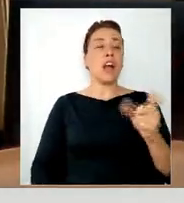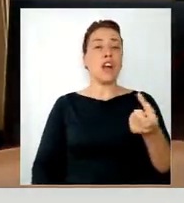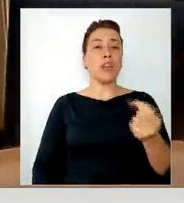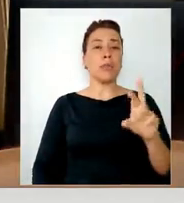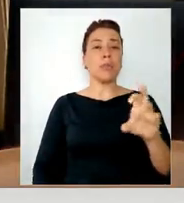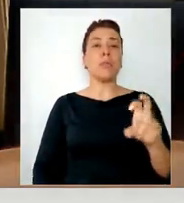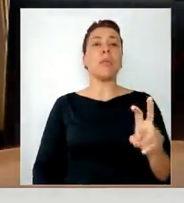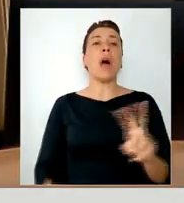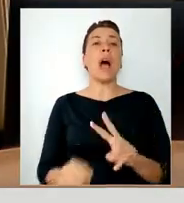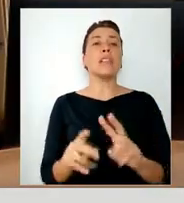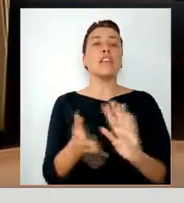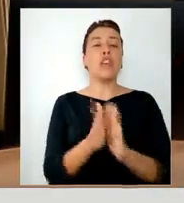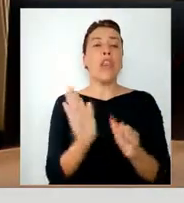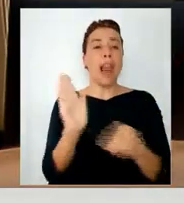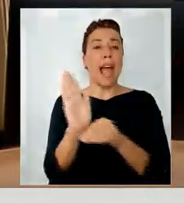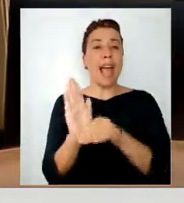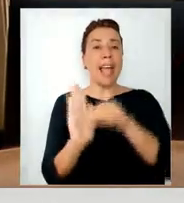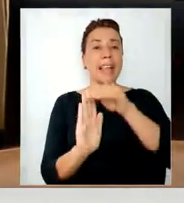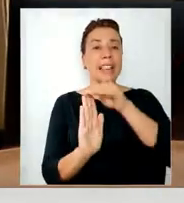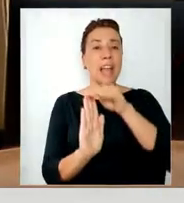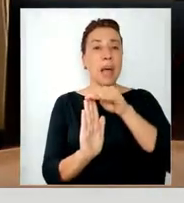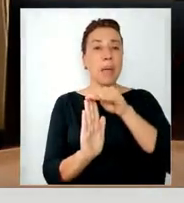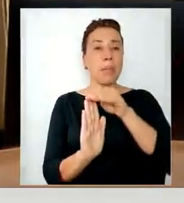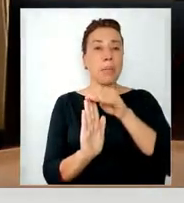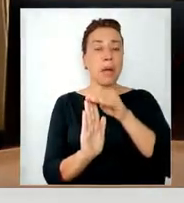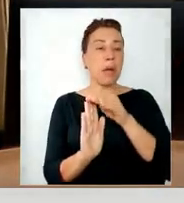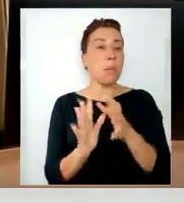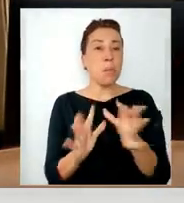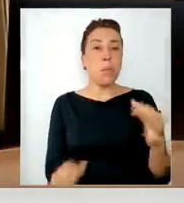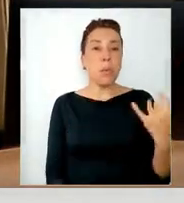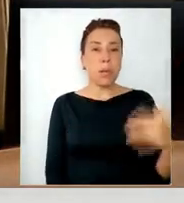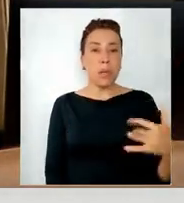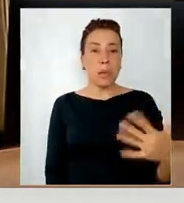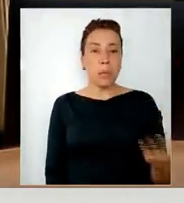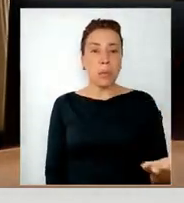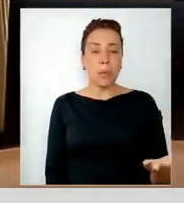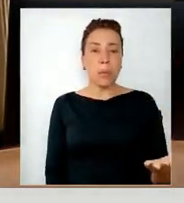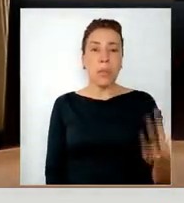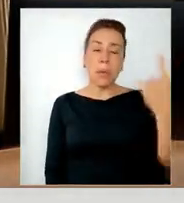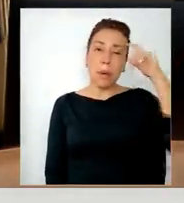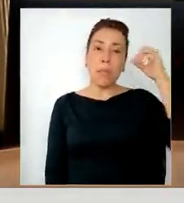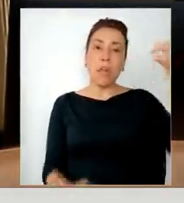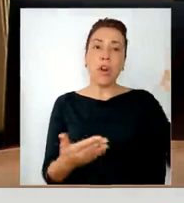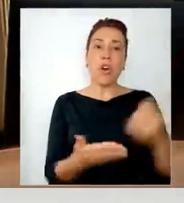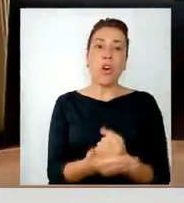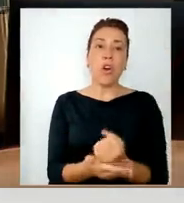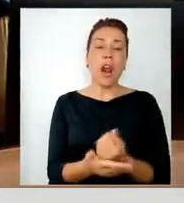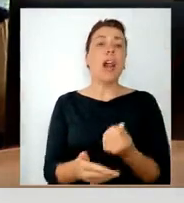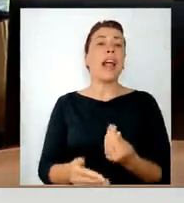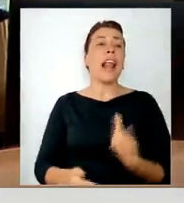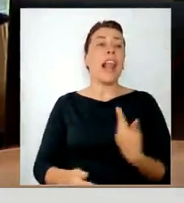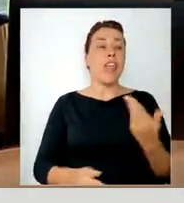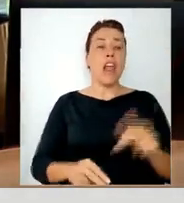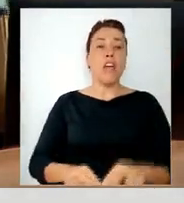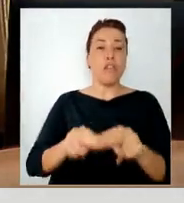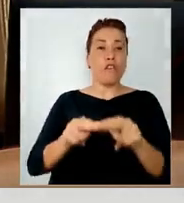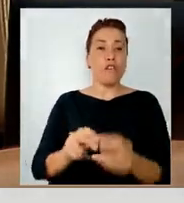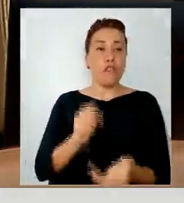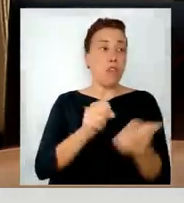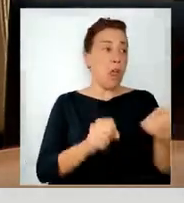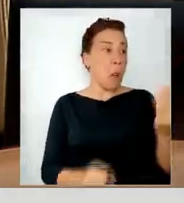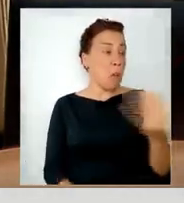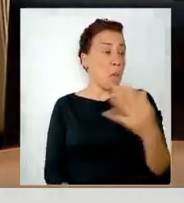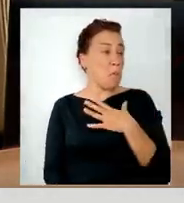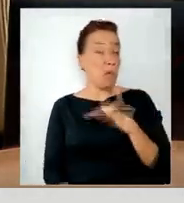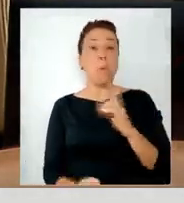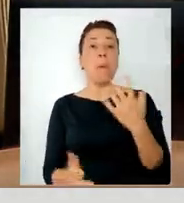que es de suyo importante para la adjudicación de recursos él no tiene miedo Tiene las manos limpias pero